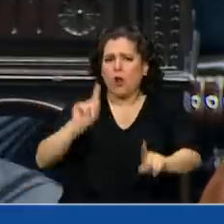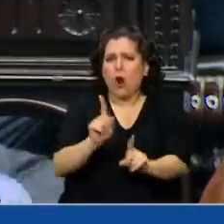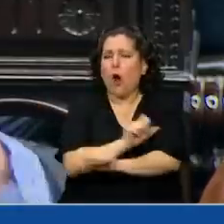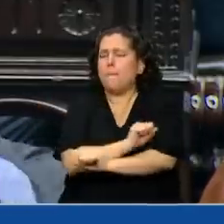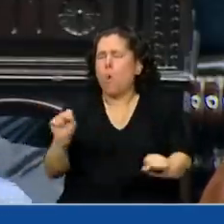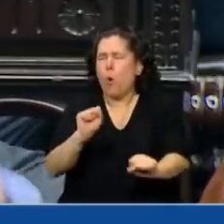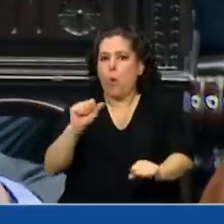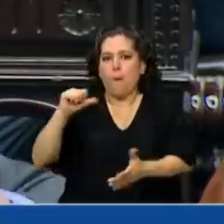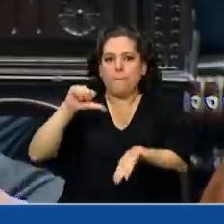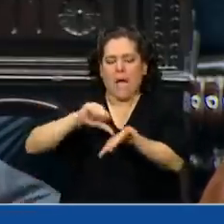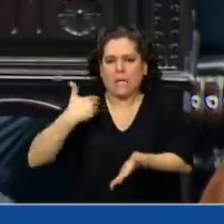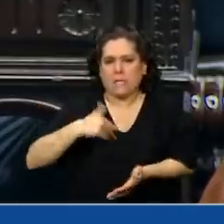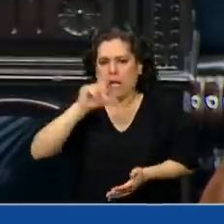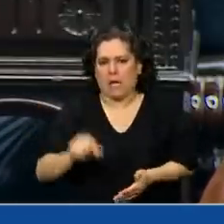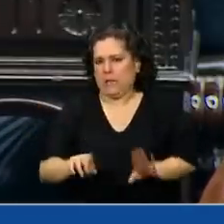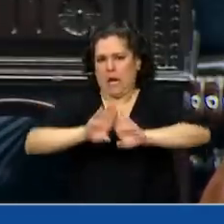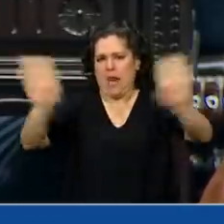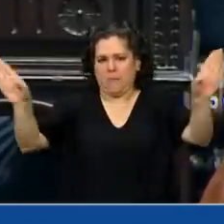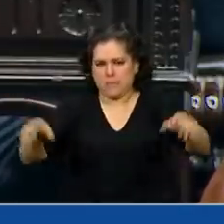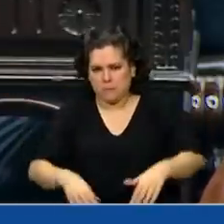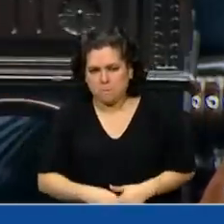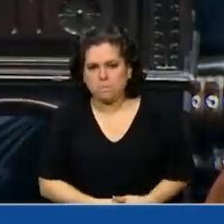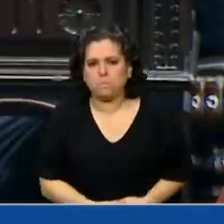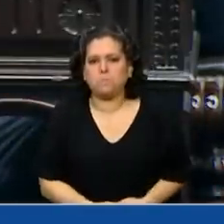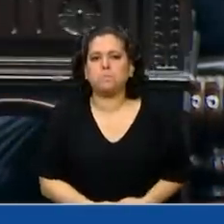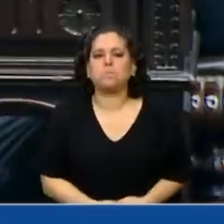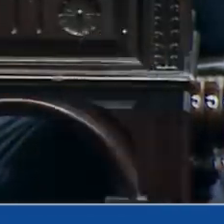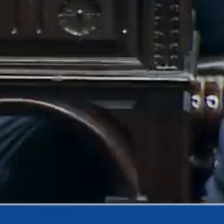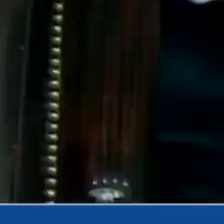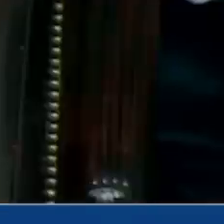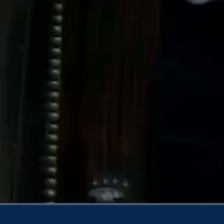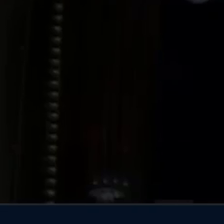explotado, Presidenta, nada más. Gracias, diputado.